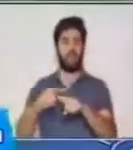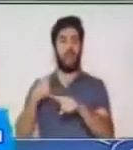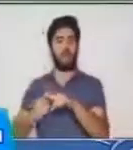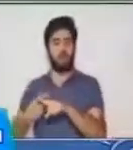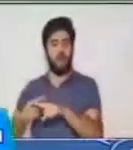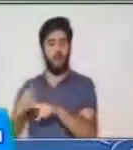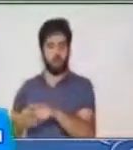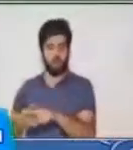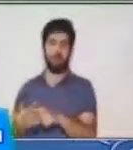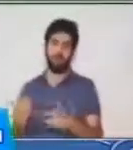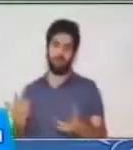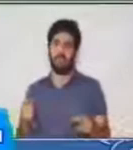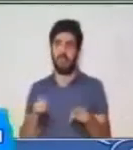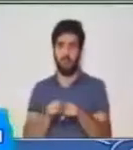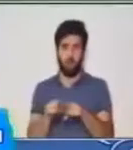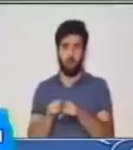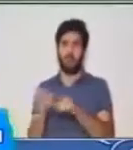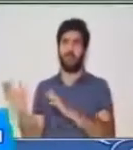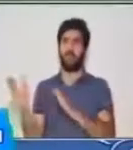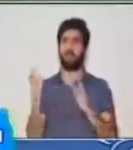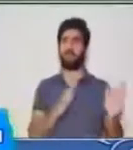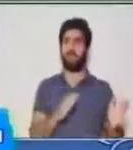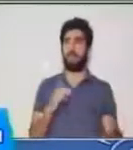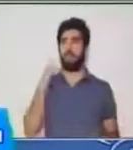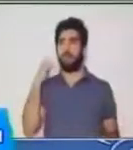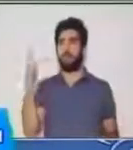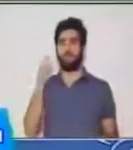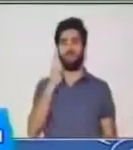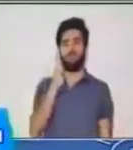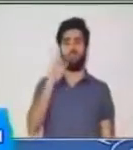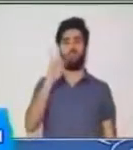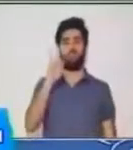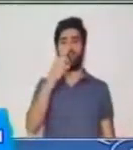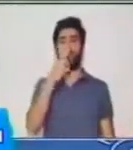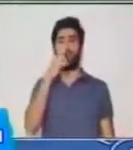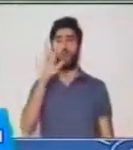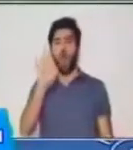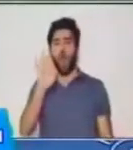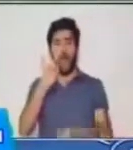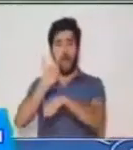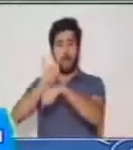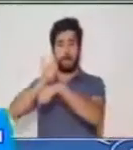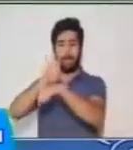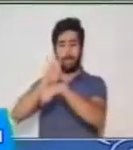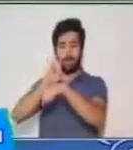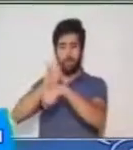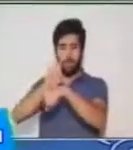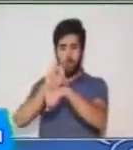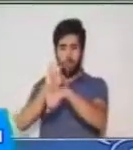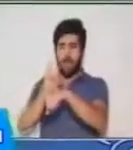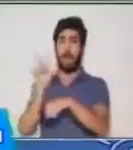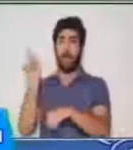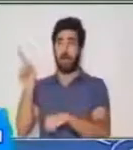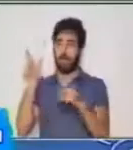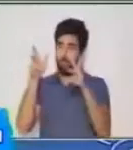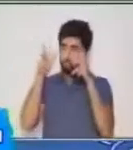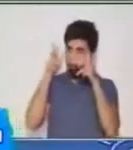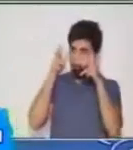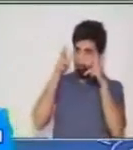Observemos a nuestro siguiente animalito. Es el búho. El búho es un animal al que le gusta escuchar a los demás con